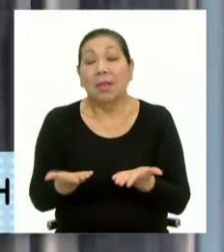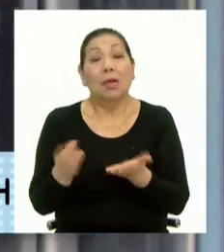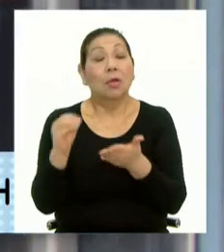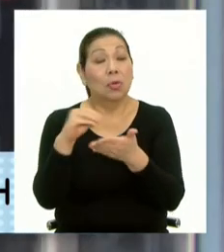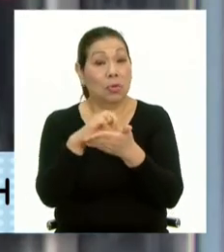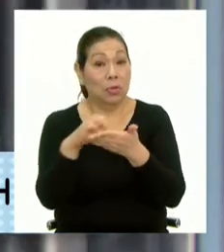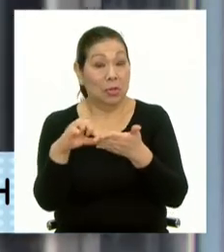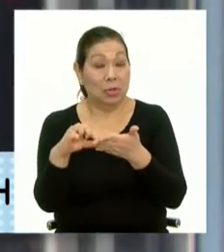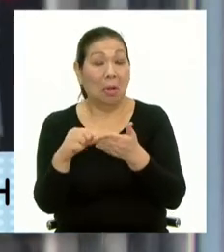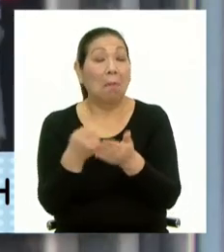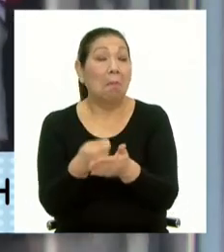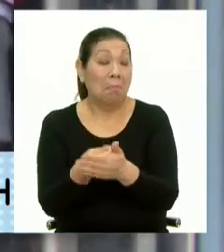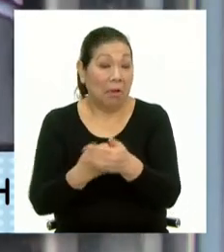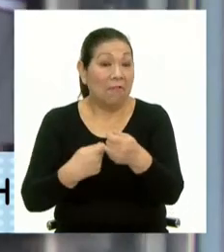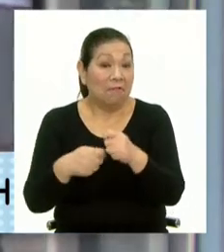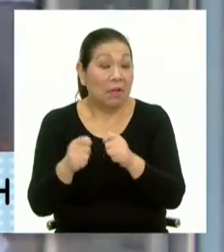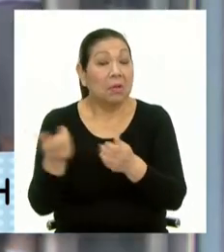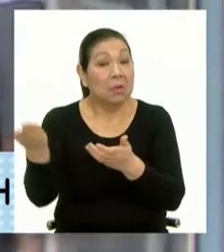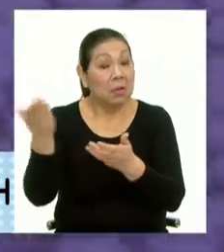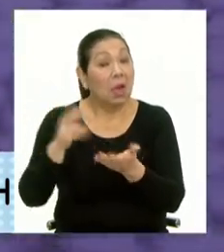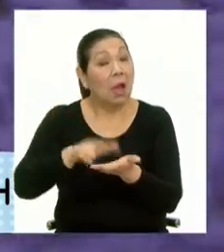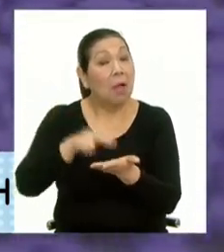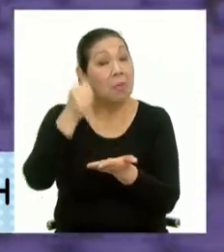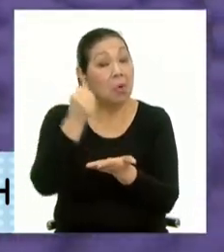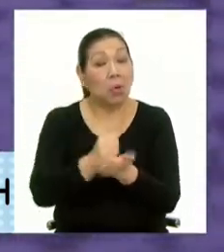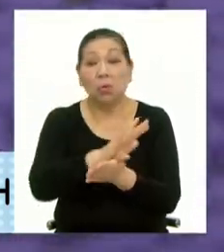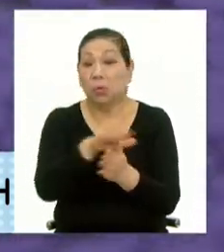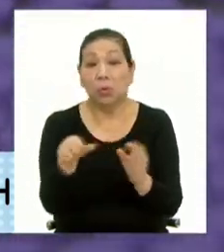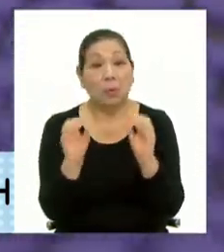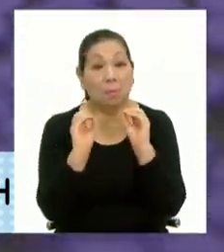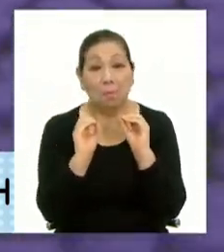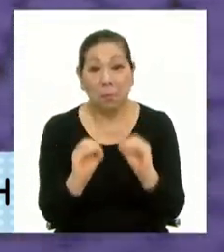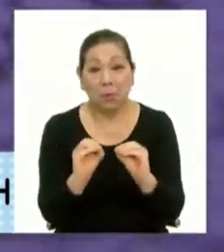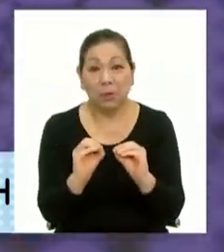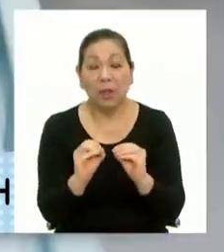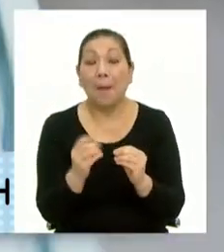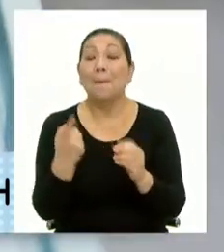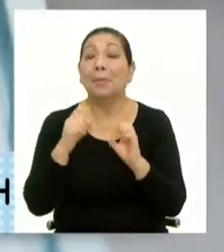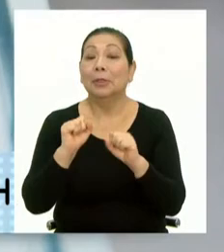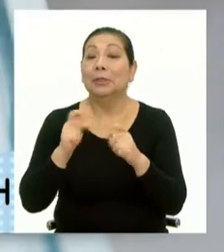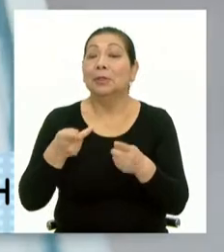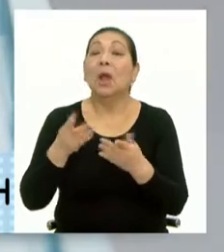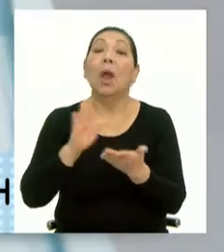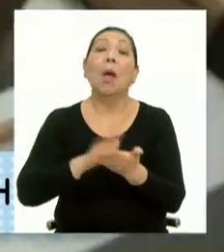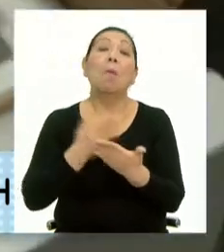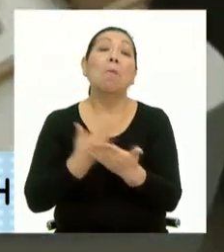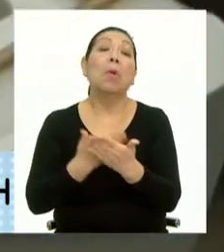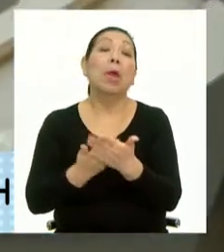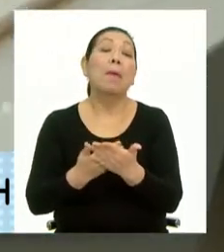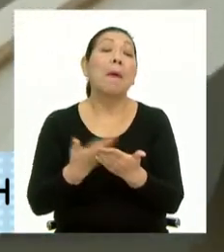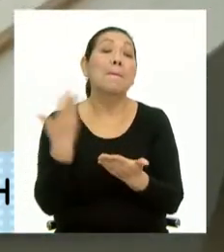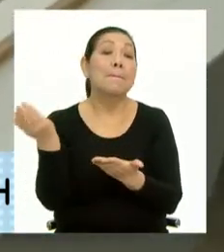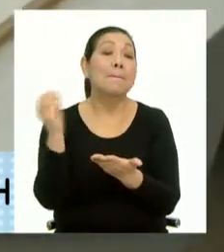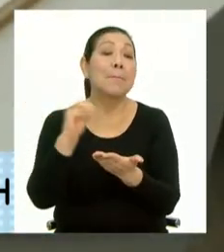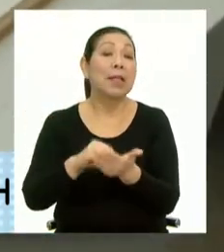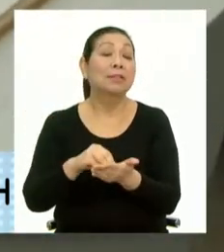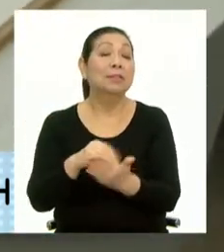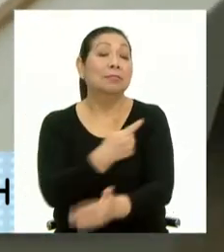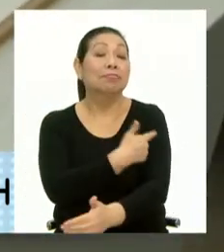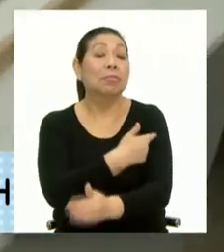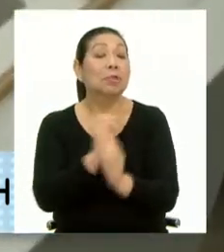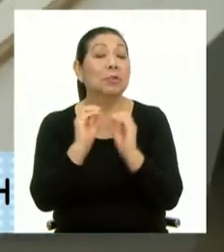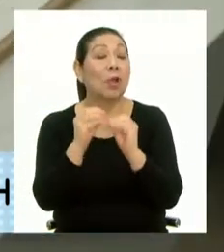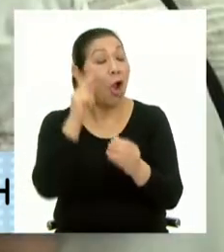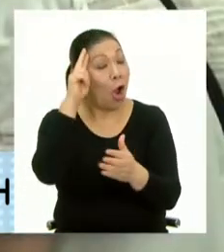marca Comirnaty, es la primera en recibir la aprobación completa. Su consentimiento es una prueba abierta a más órdenes de vacunación y